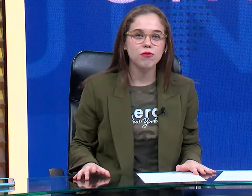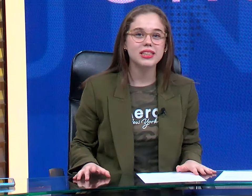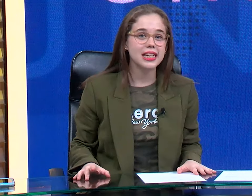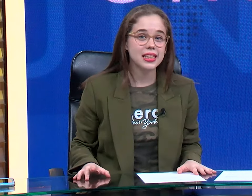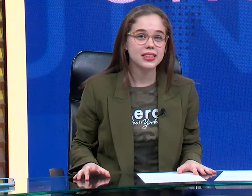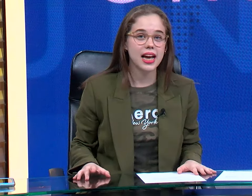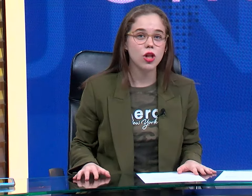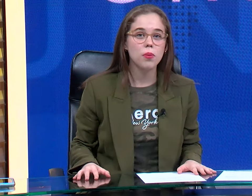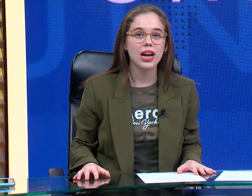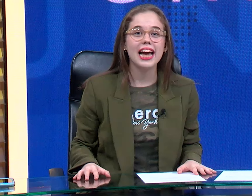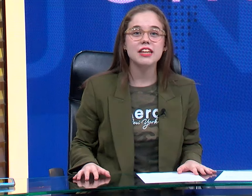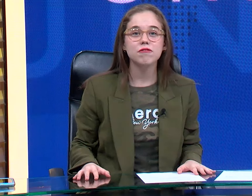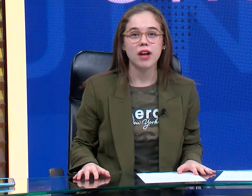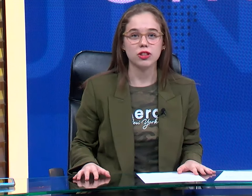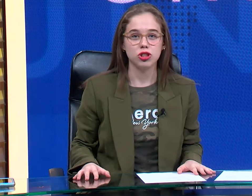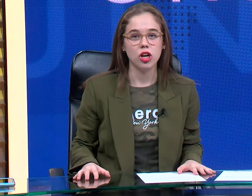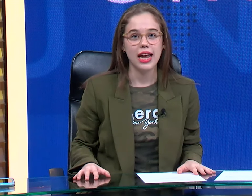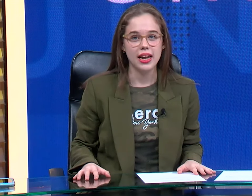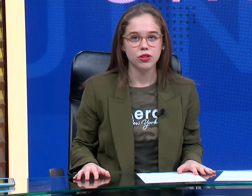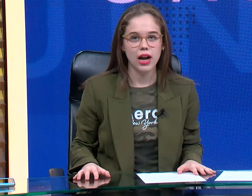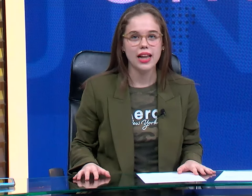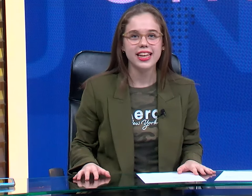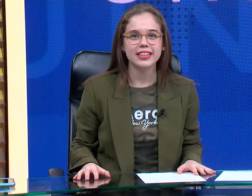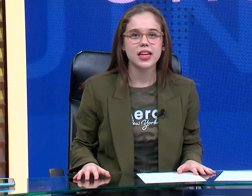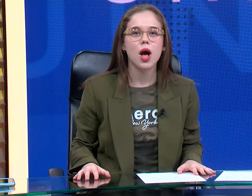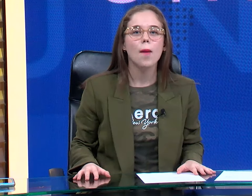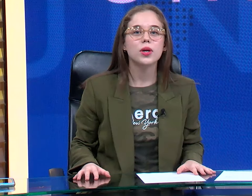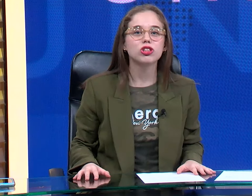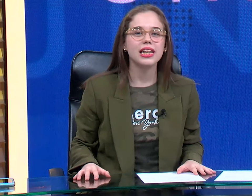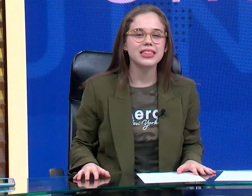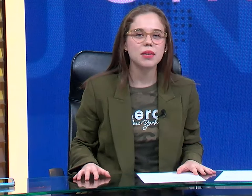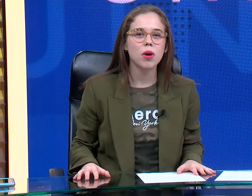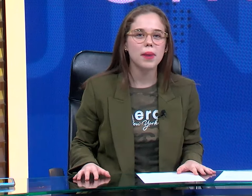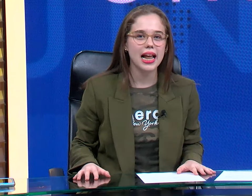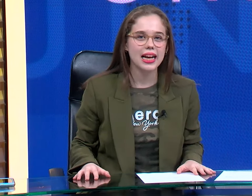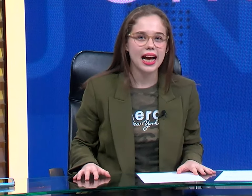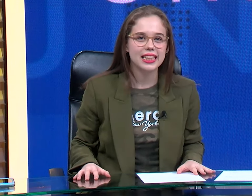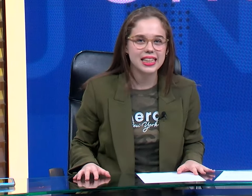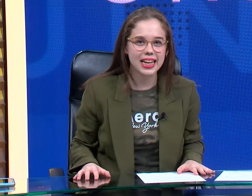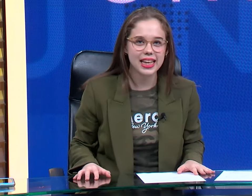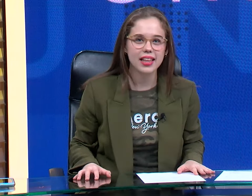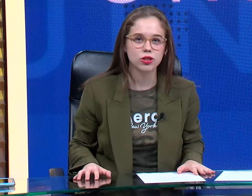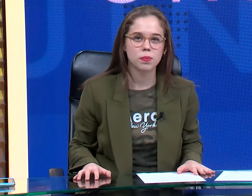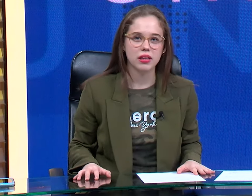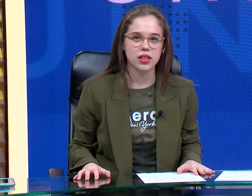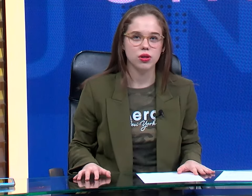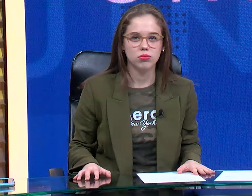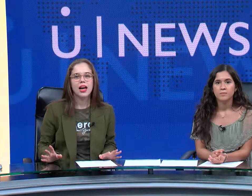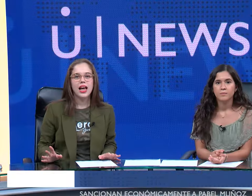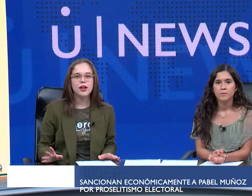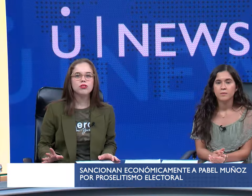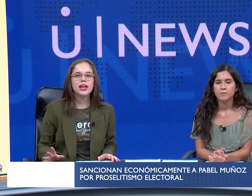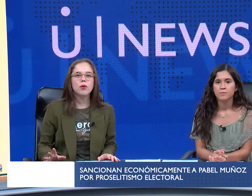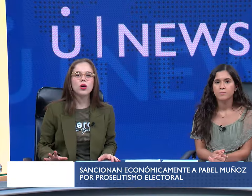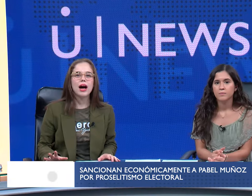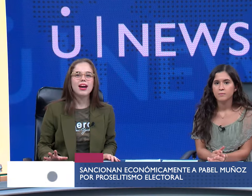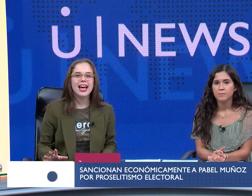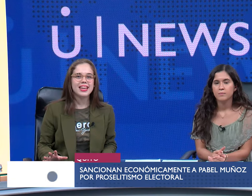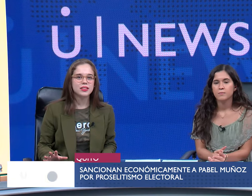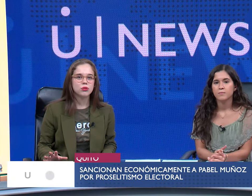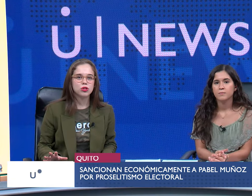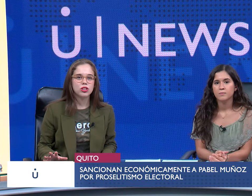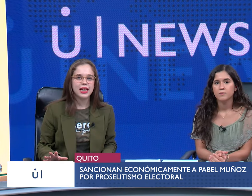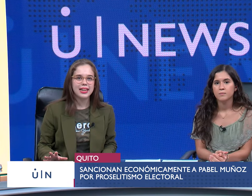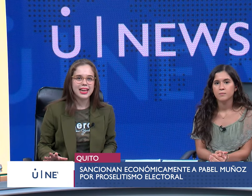de Quito, fue sentenciado por la infracción electoral de hacer proselitismo para la candidata de su partido. La denuncia que buscaba